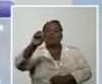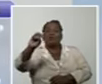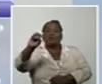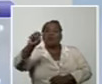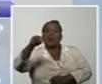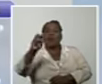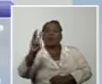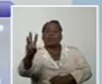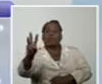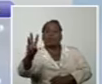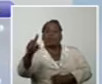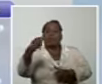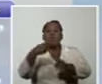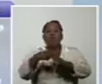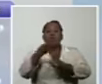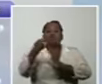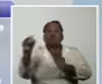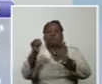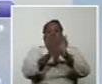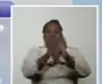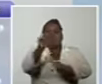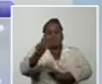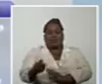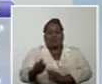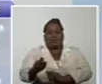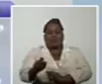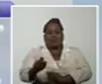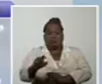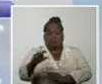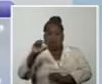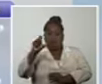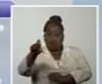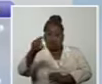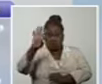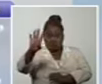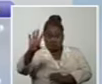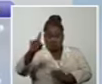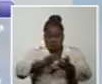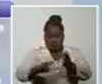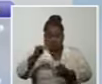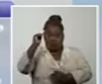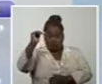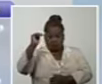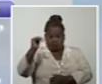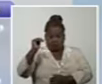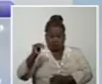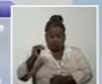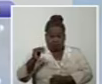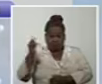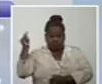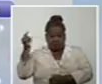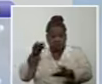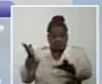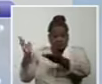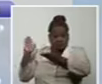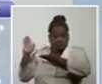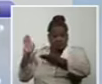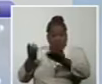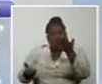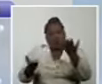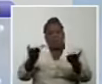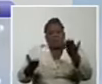por 100.000 habitantes. Estas últimas 4 provincias, en comparación con el día de ayer, tienen